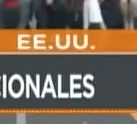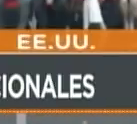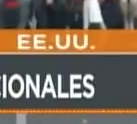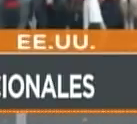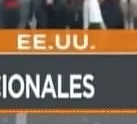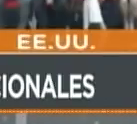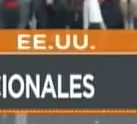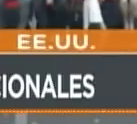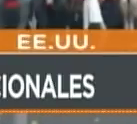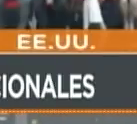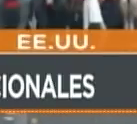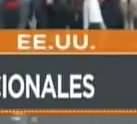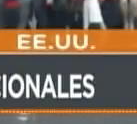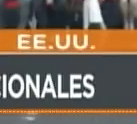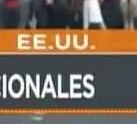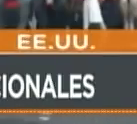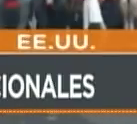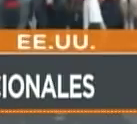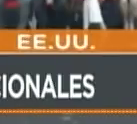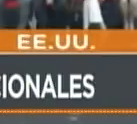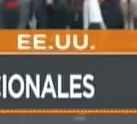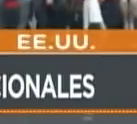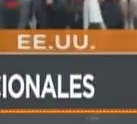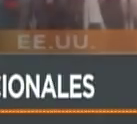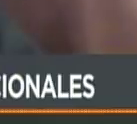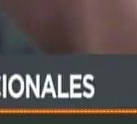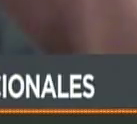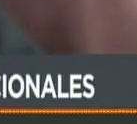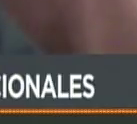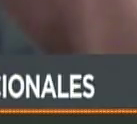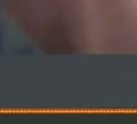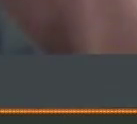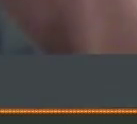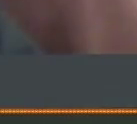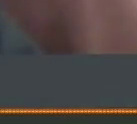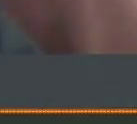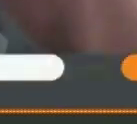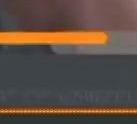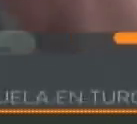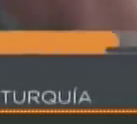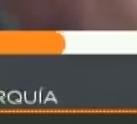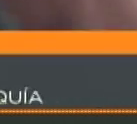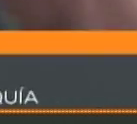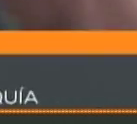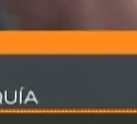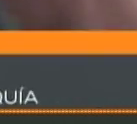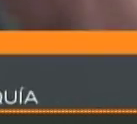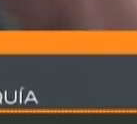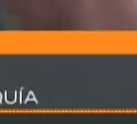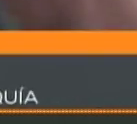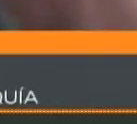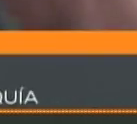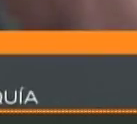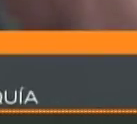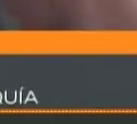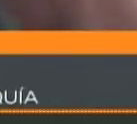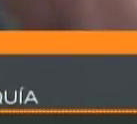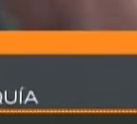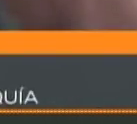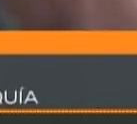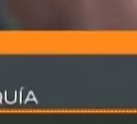El Comité Anatoliano tiene preguntas y los periodistas tienen preguntas. El